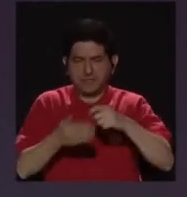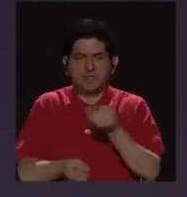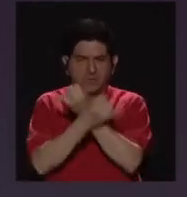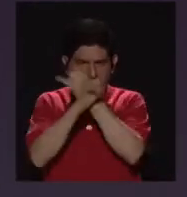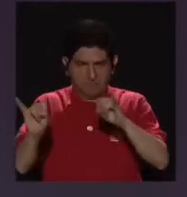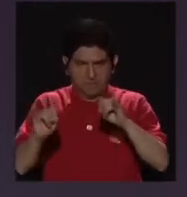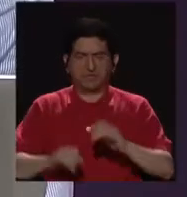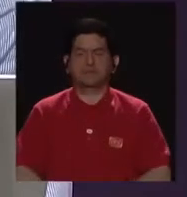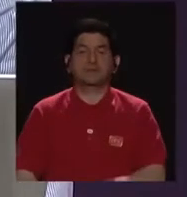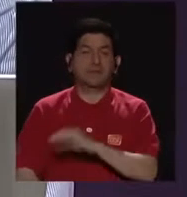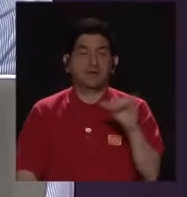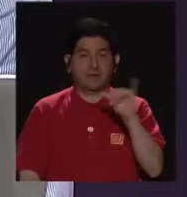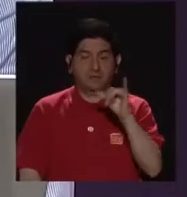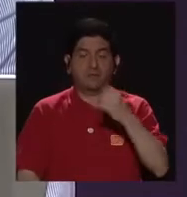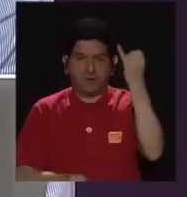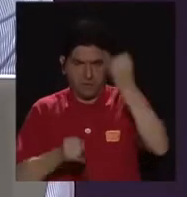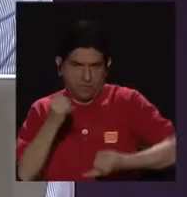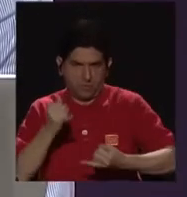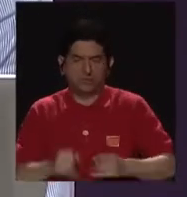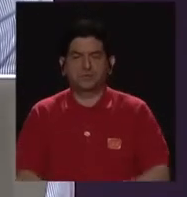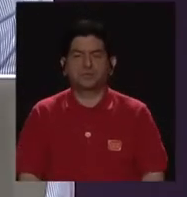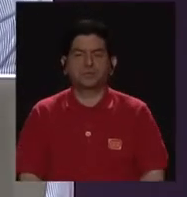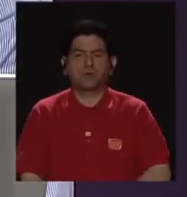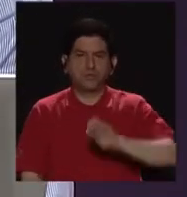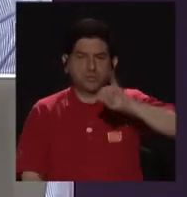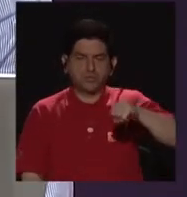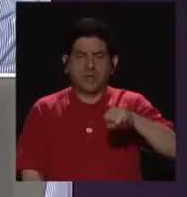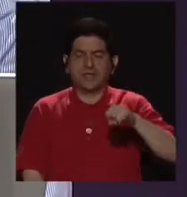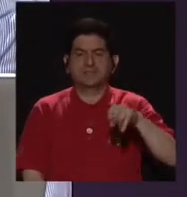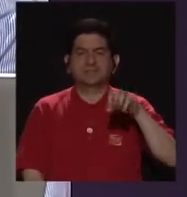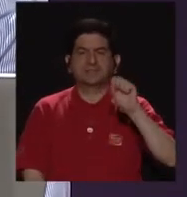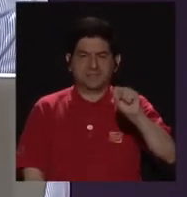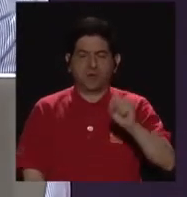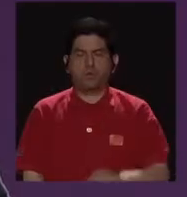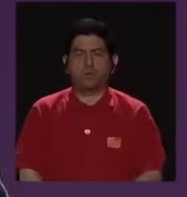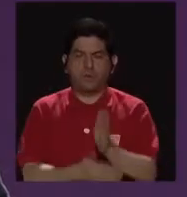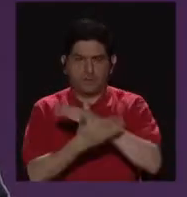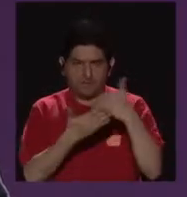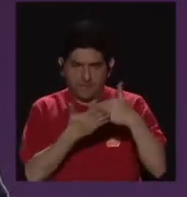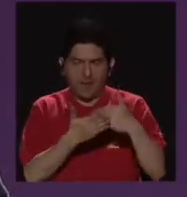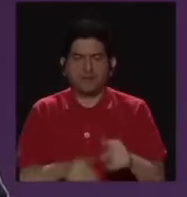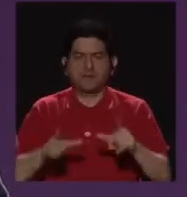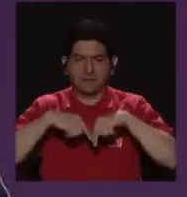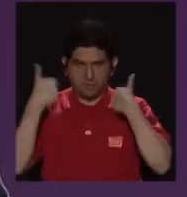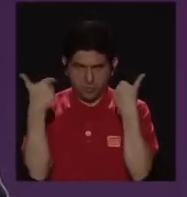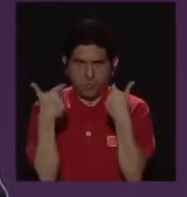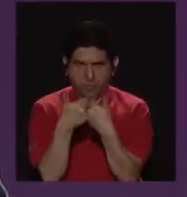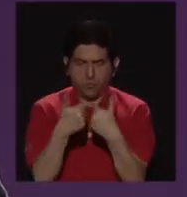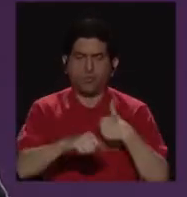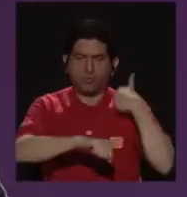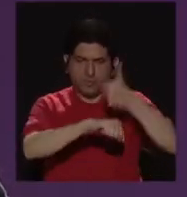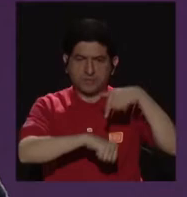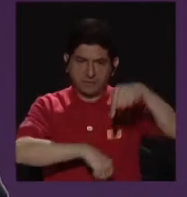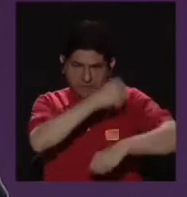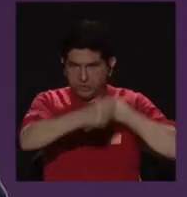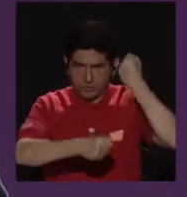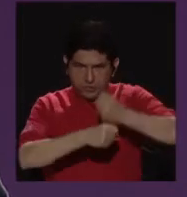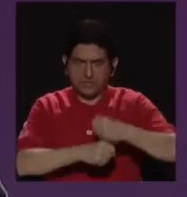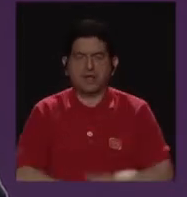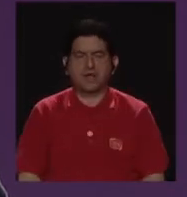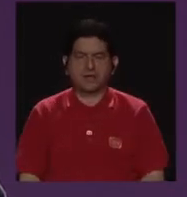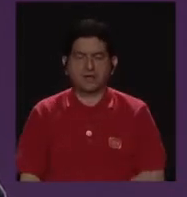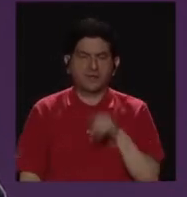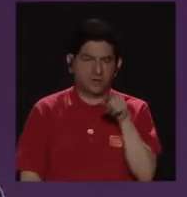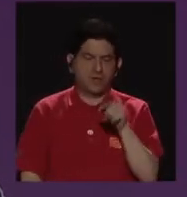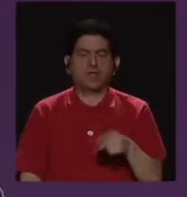y también finalmente nos acompañan yuleisis segura quien es parte de un bloque que se conformó este año crítico